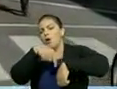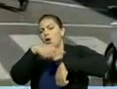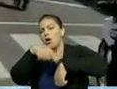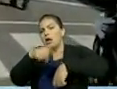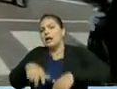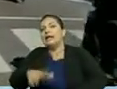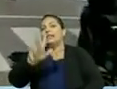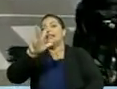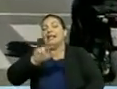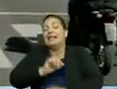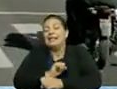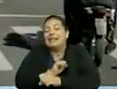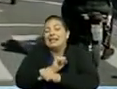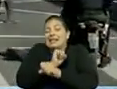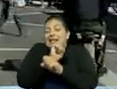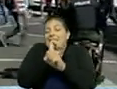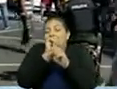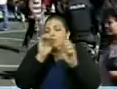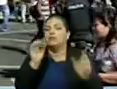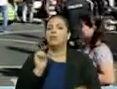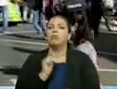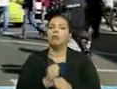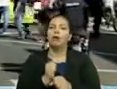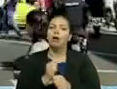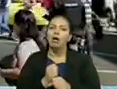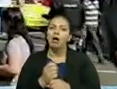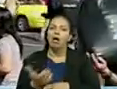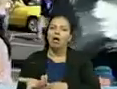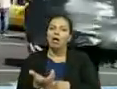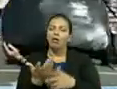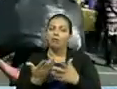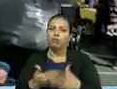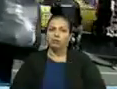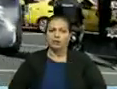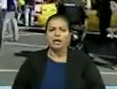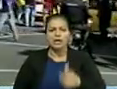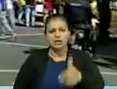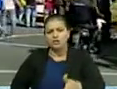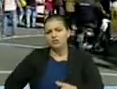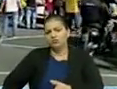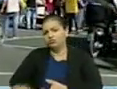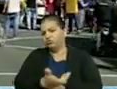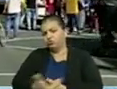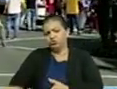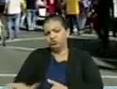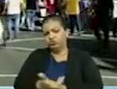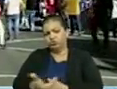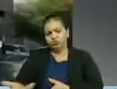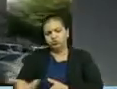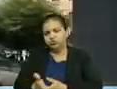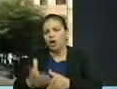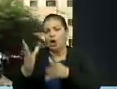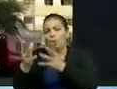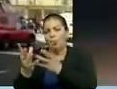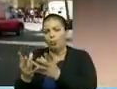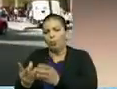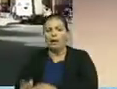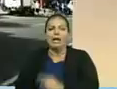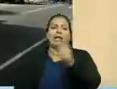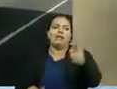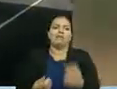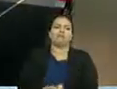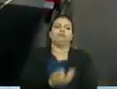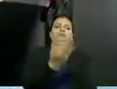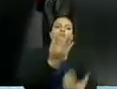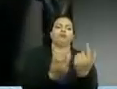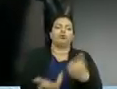y porque apagaban de un lado el fuego y por otro lado nuevamente los focos y humo comenzaba a